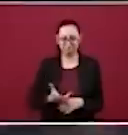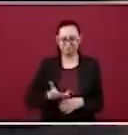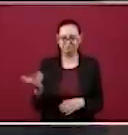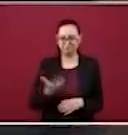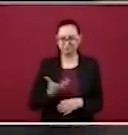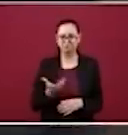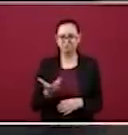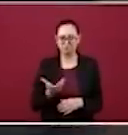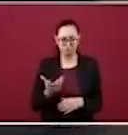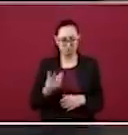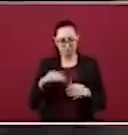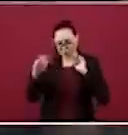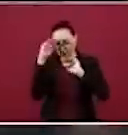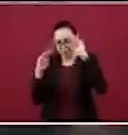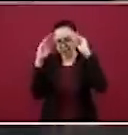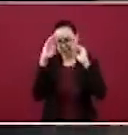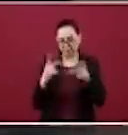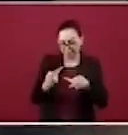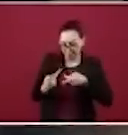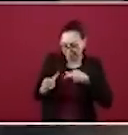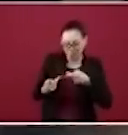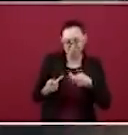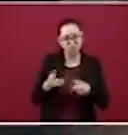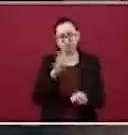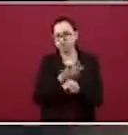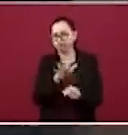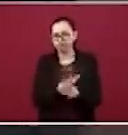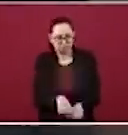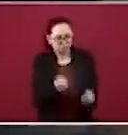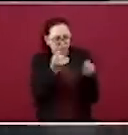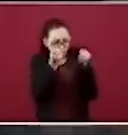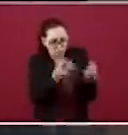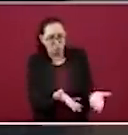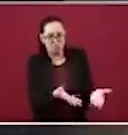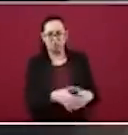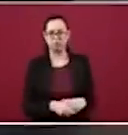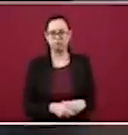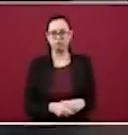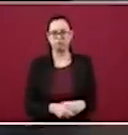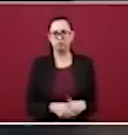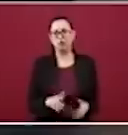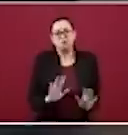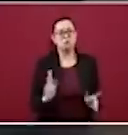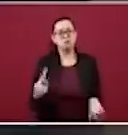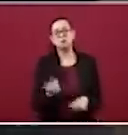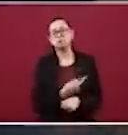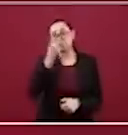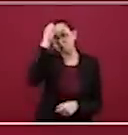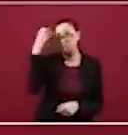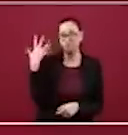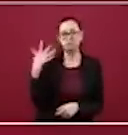un plan para que no les falte nada. No se nos olvida eso.